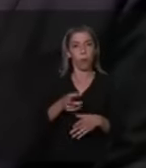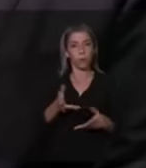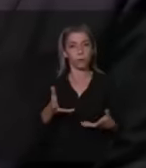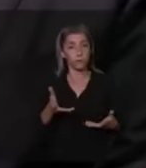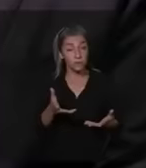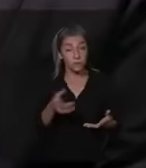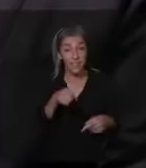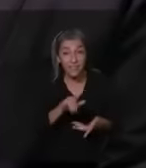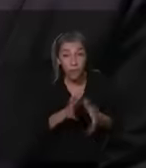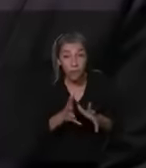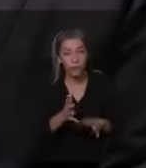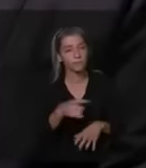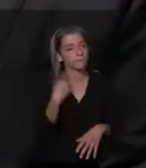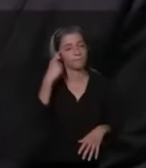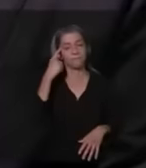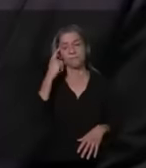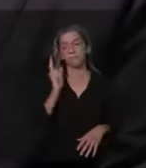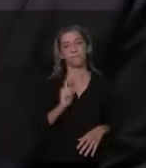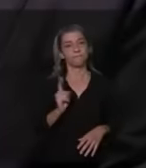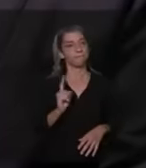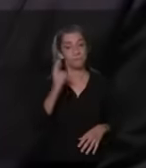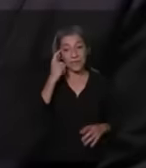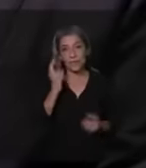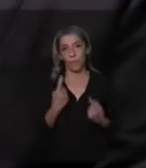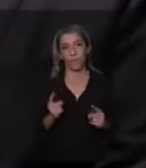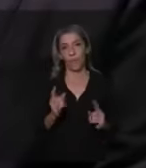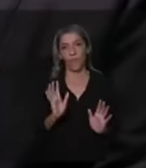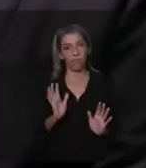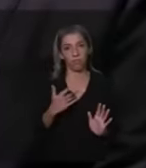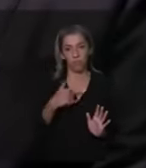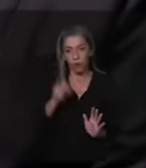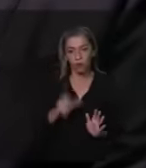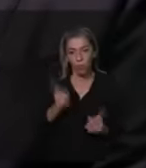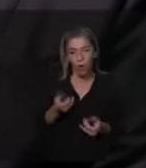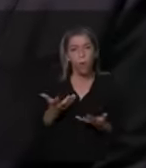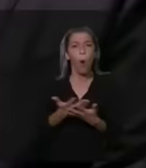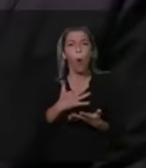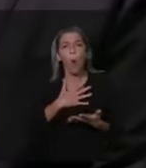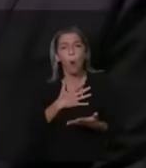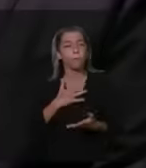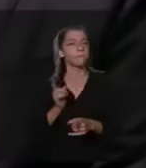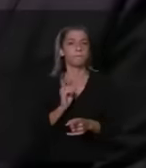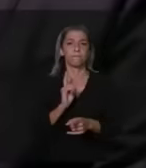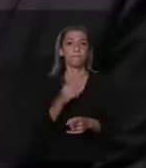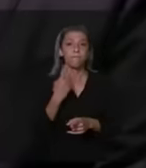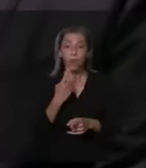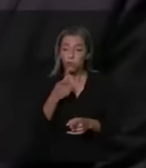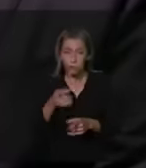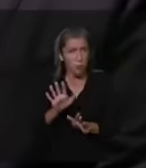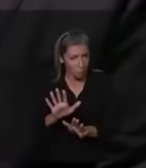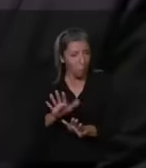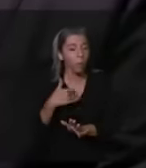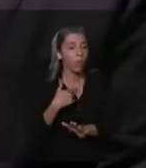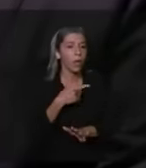no creemos en esa lógica de que el delincuente es una víctima. Nosotros creemos en aplicar la ley y el que las hace las